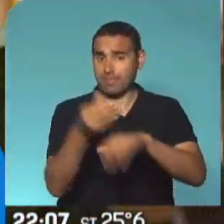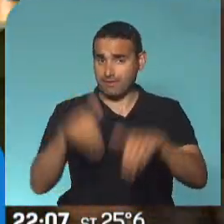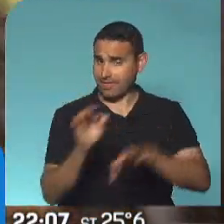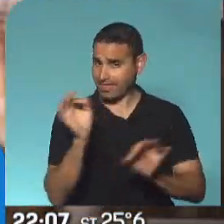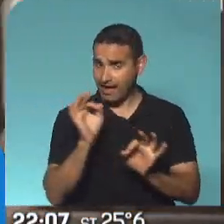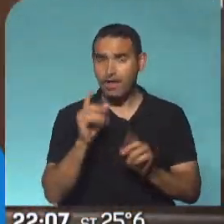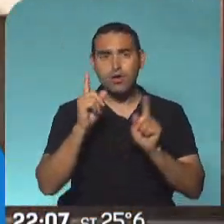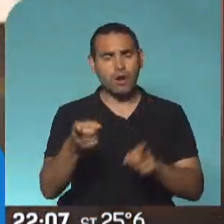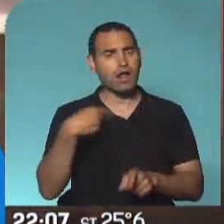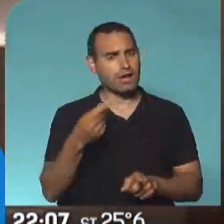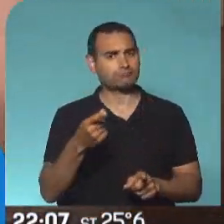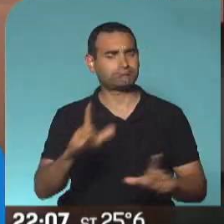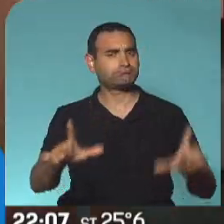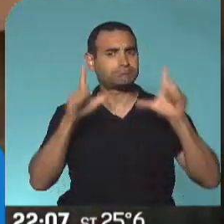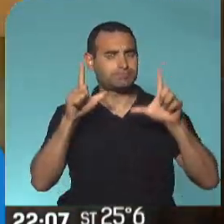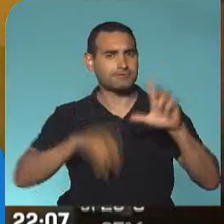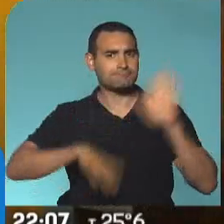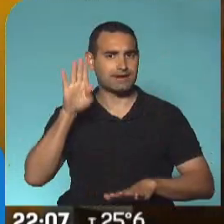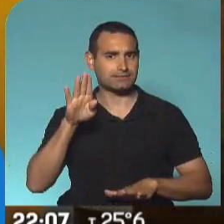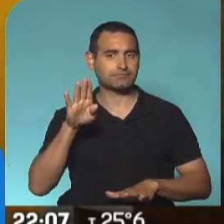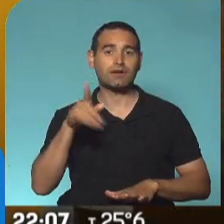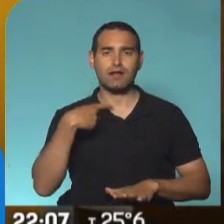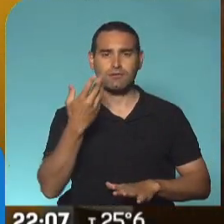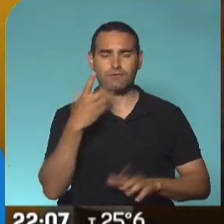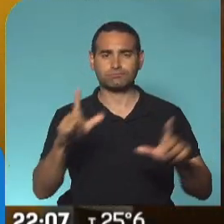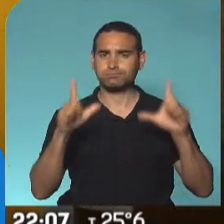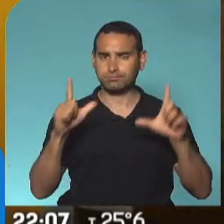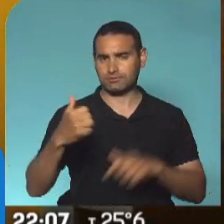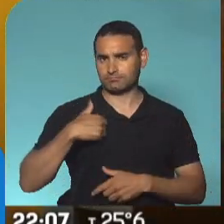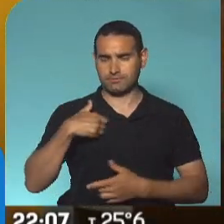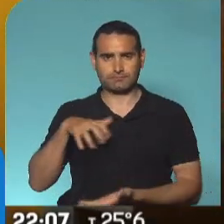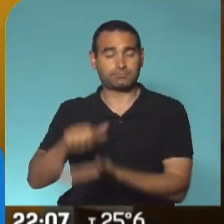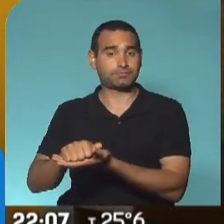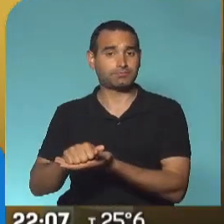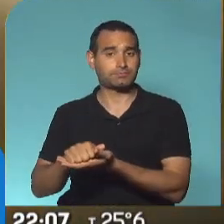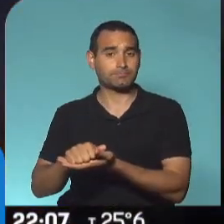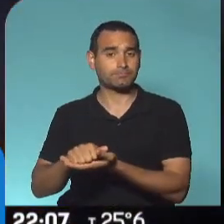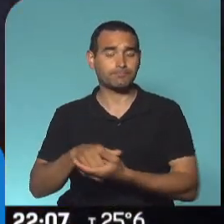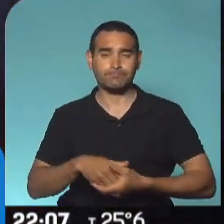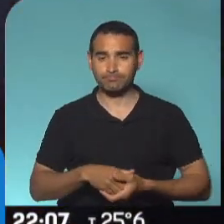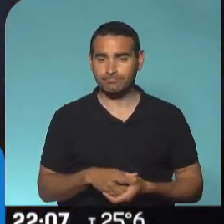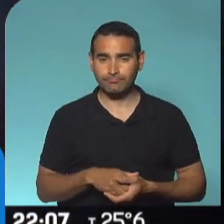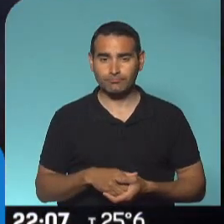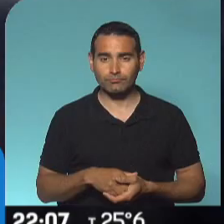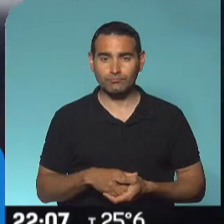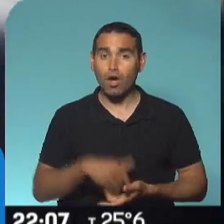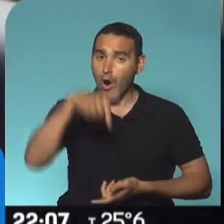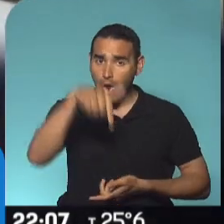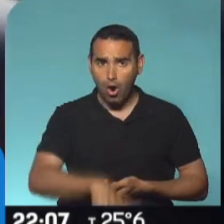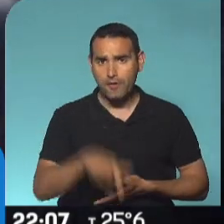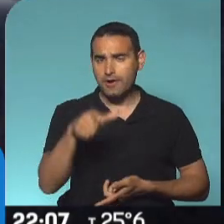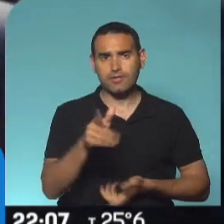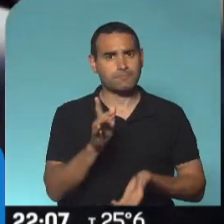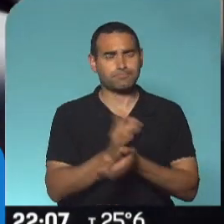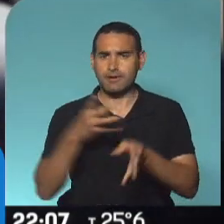elecciones, se convirtió en la figura mediática del golpe, eclipsando a Mesa y radicalizando la crisis. Lo de hoy ha sido una